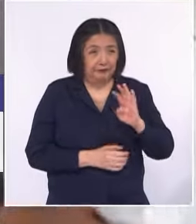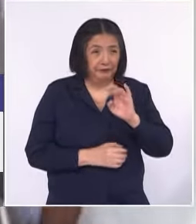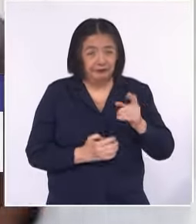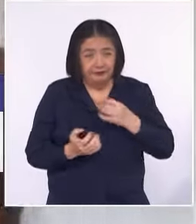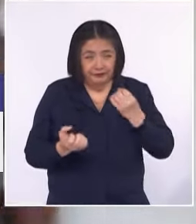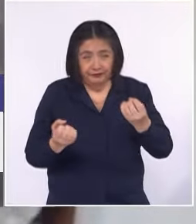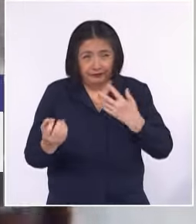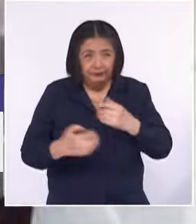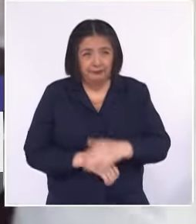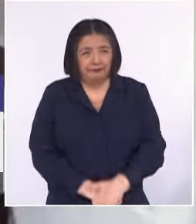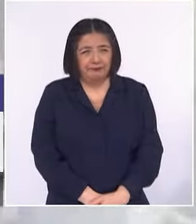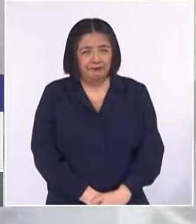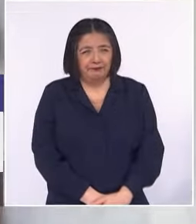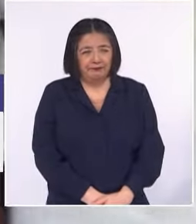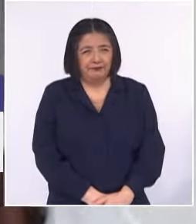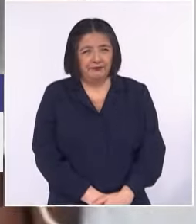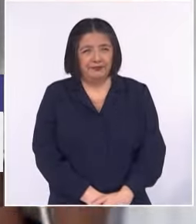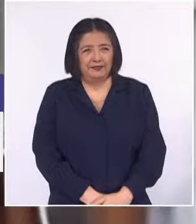nota?